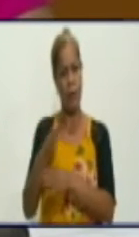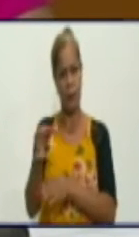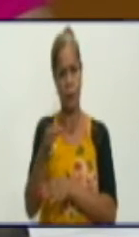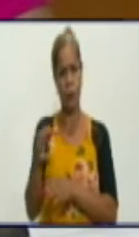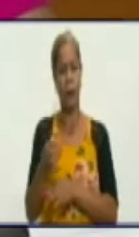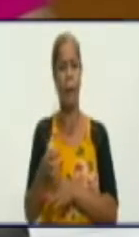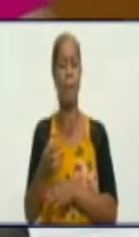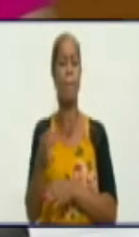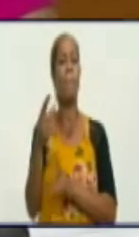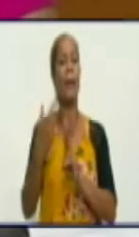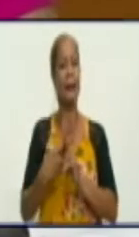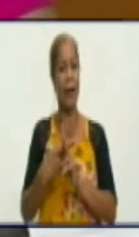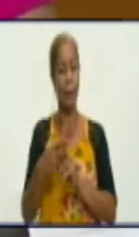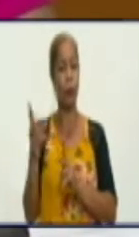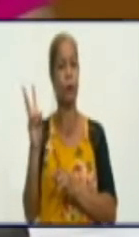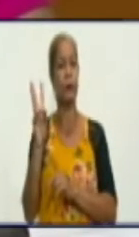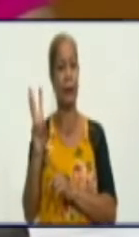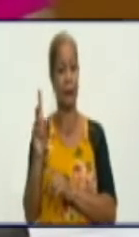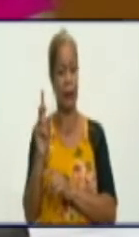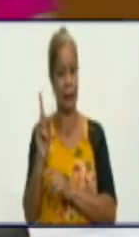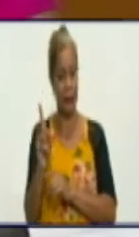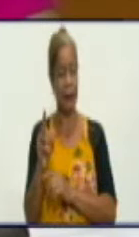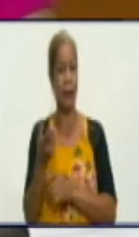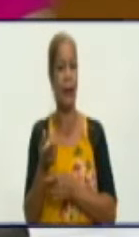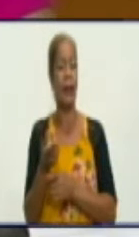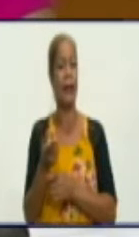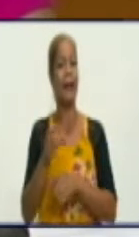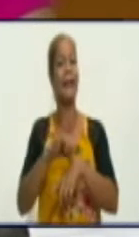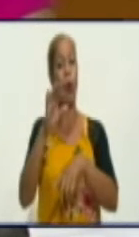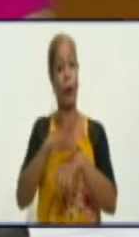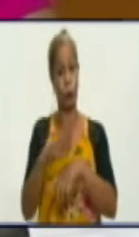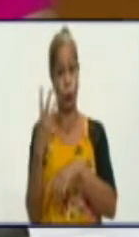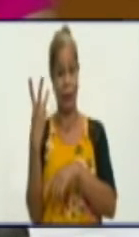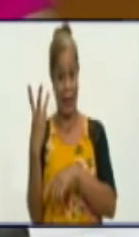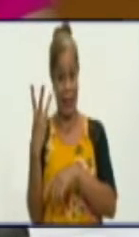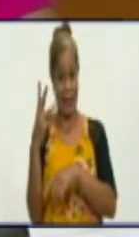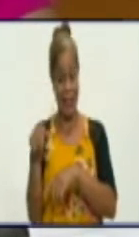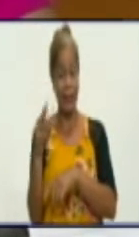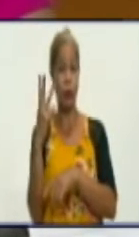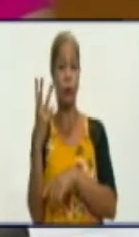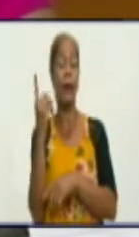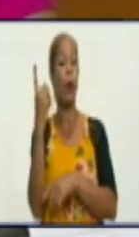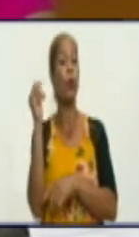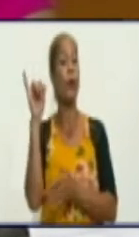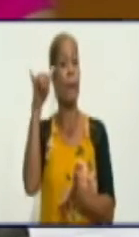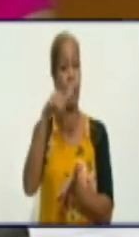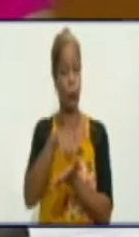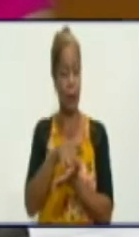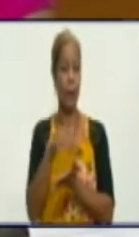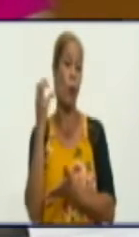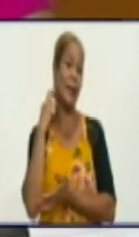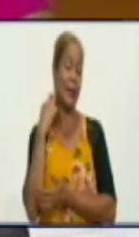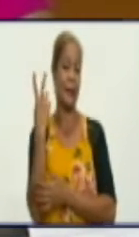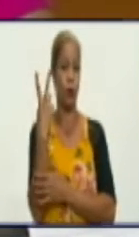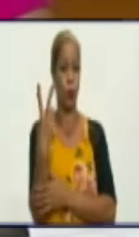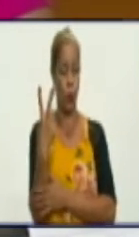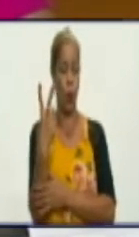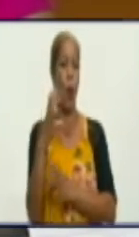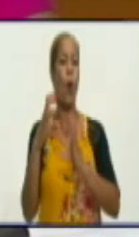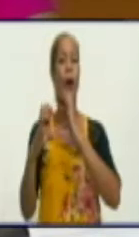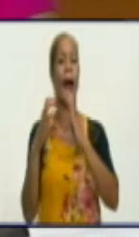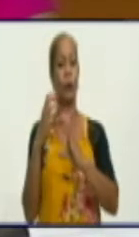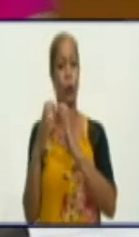Bayamo 23, Río Cauto 3, de los 3, uno es importado, un viajero procedente de Rusia, Manzanillo 2 y Cauto